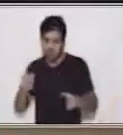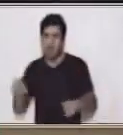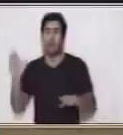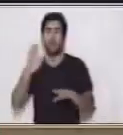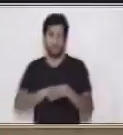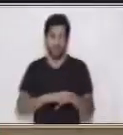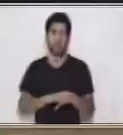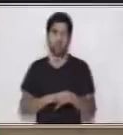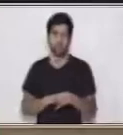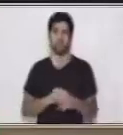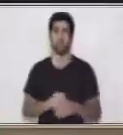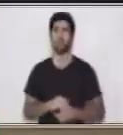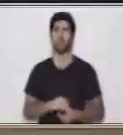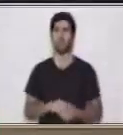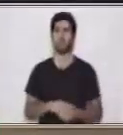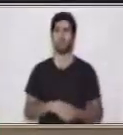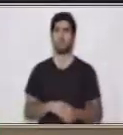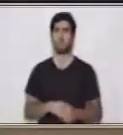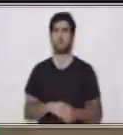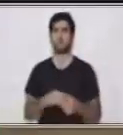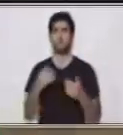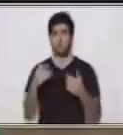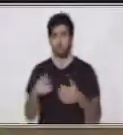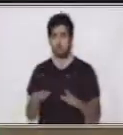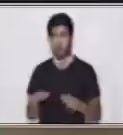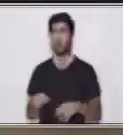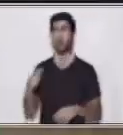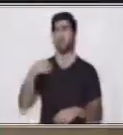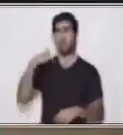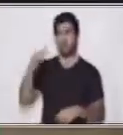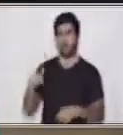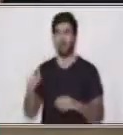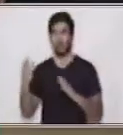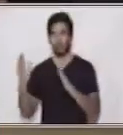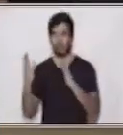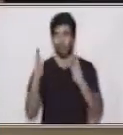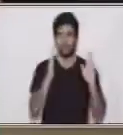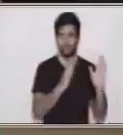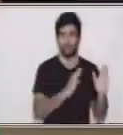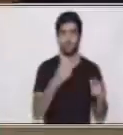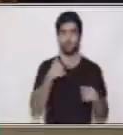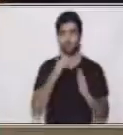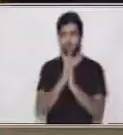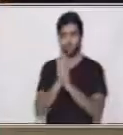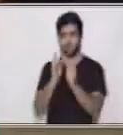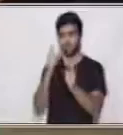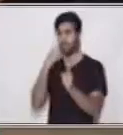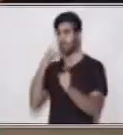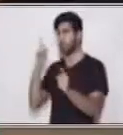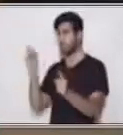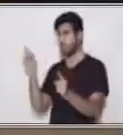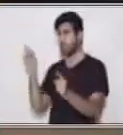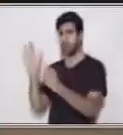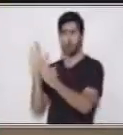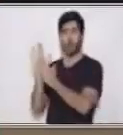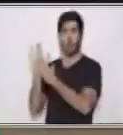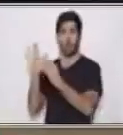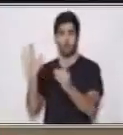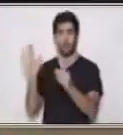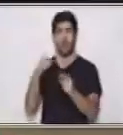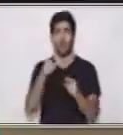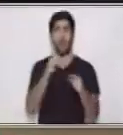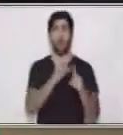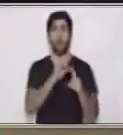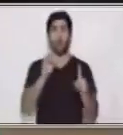está intentando decir. Y acá me gustaría, o te pido que copies estas oraciones y